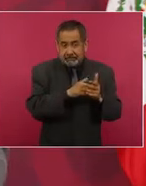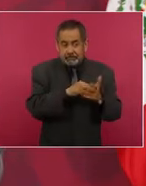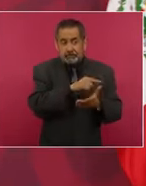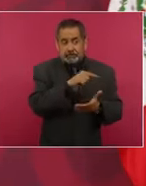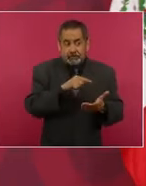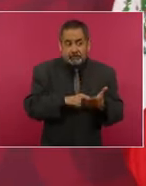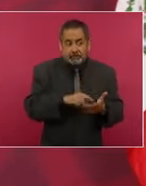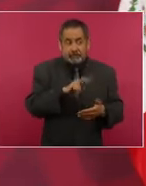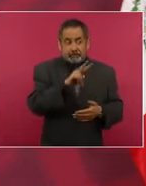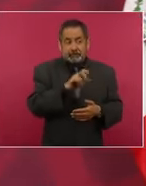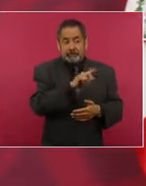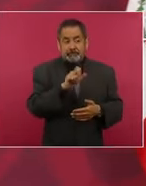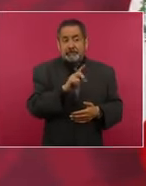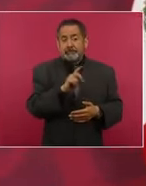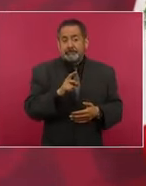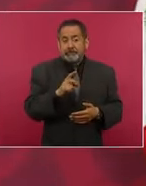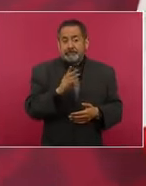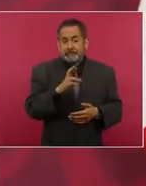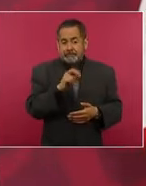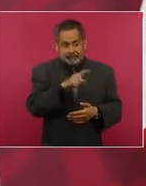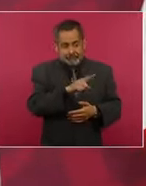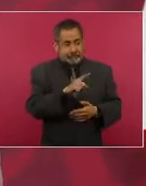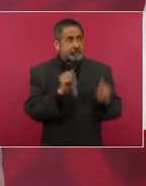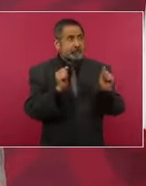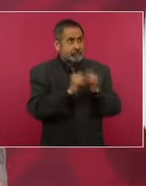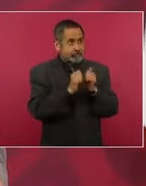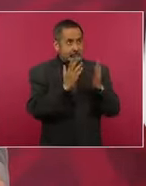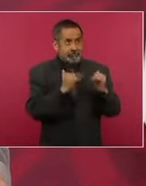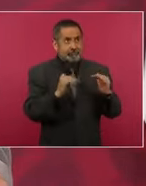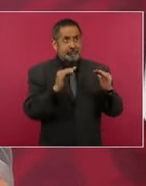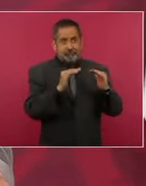de Bravo y una casa,